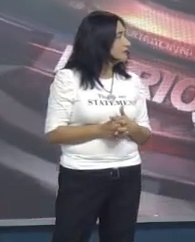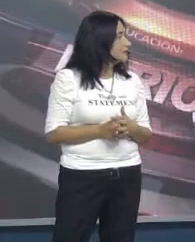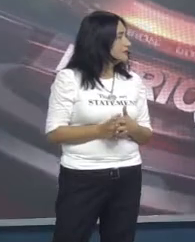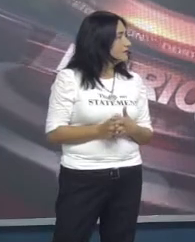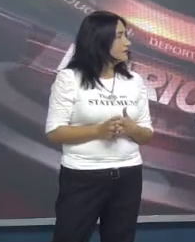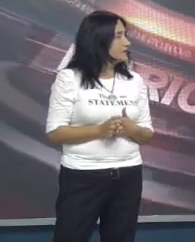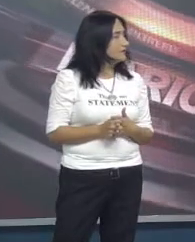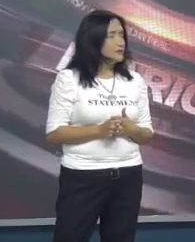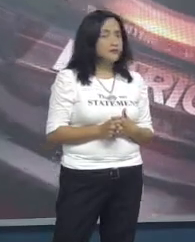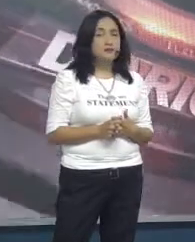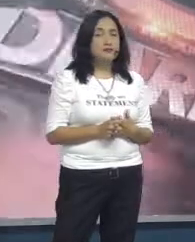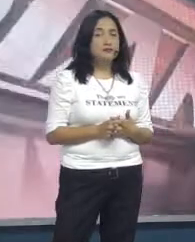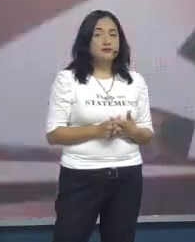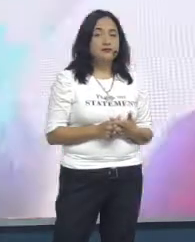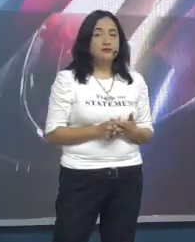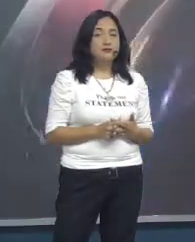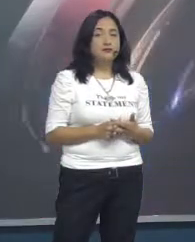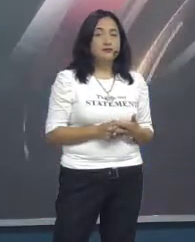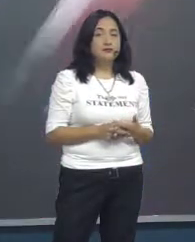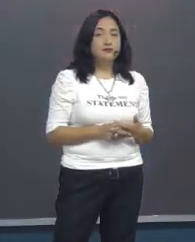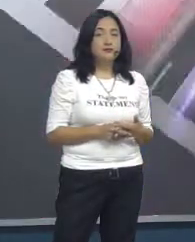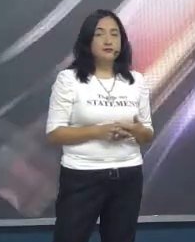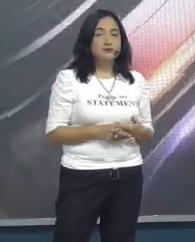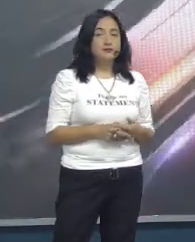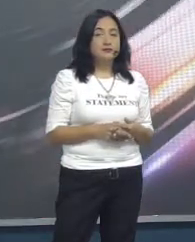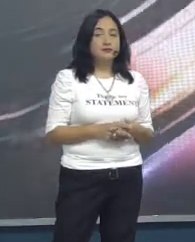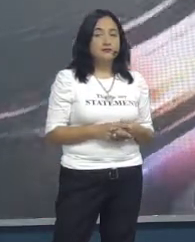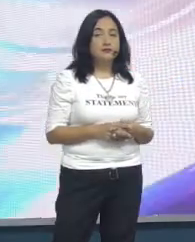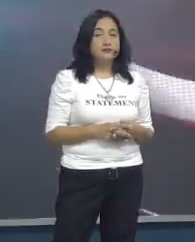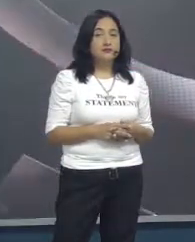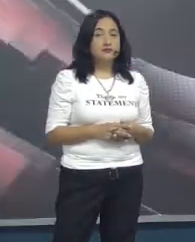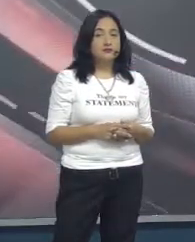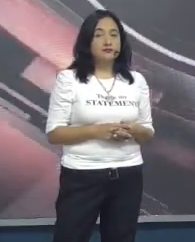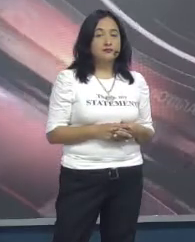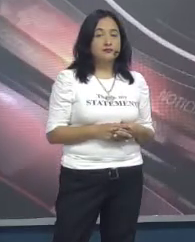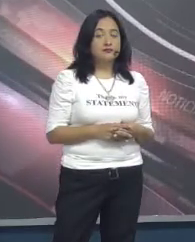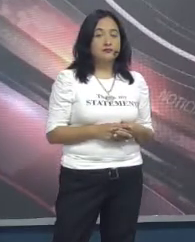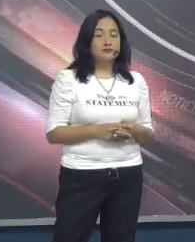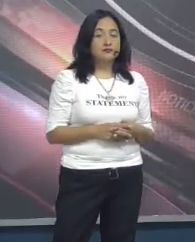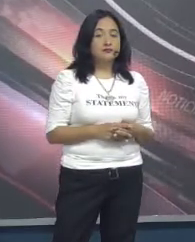se levante y pueda entregar algún barrio en especial o que tenga prioridad?